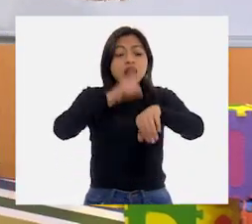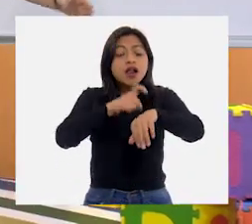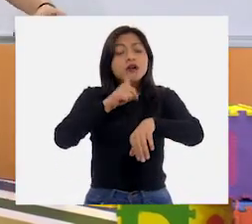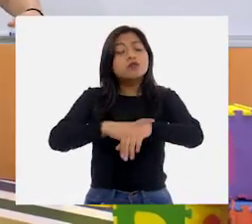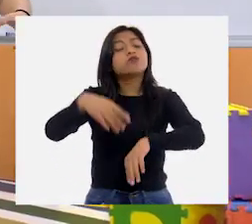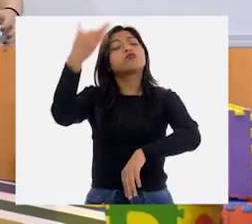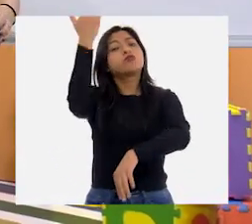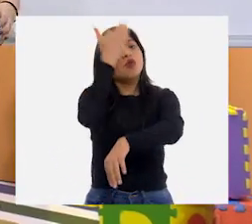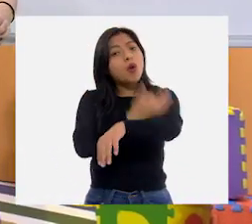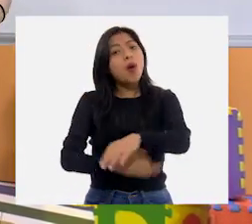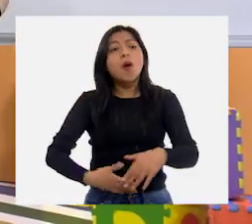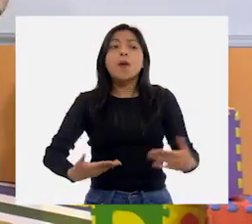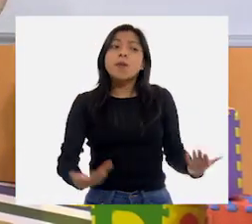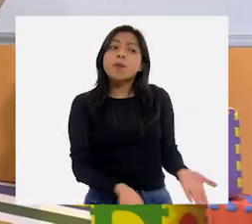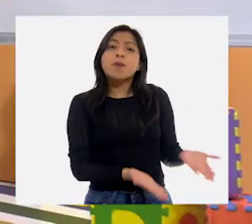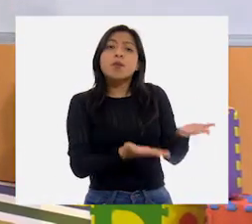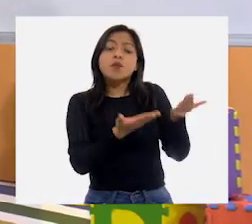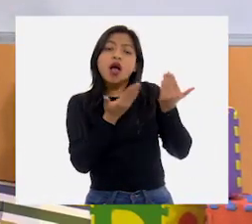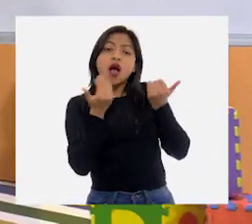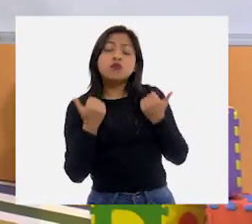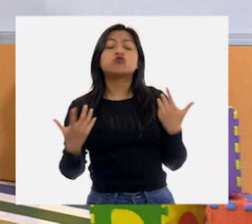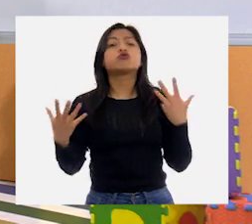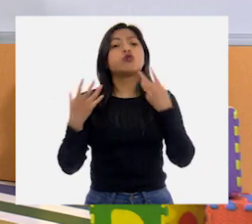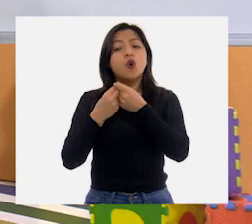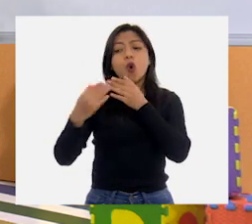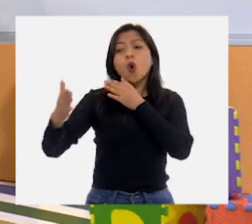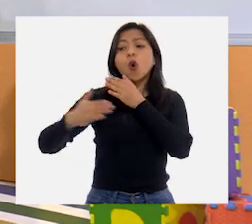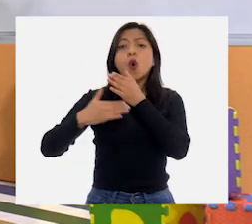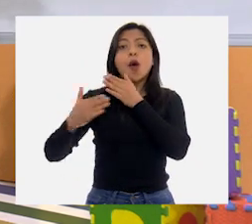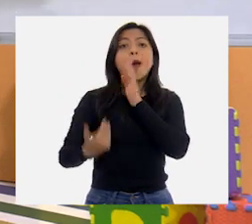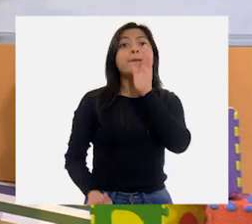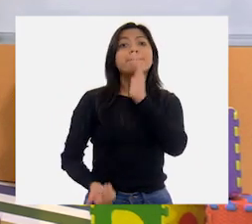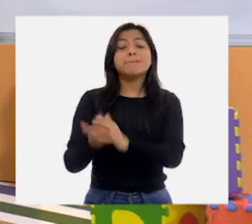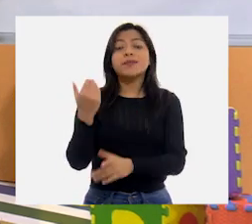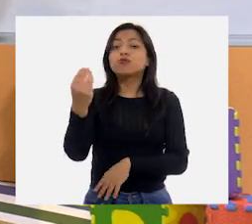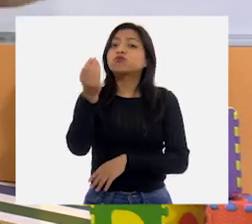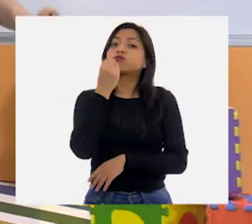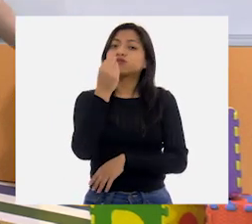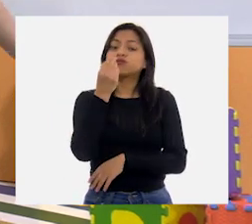tarde? Vamos a hacer el desayunito.